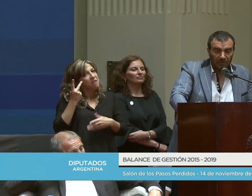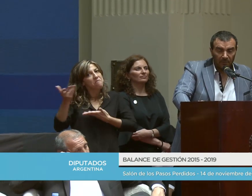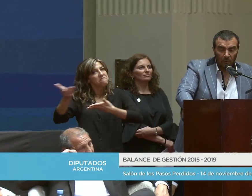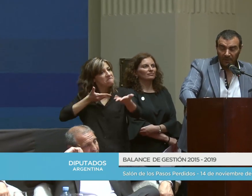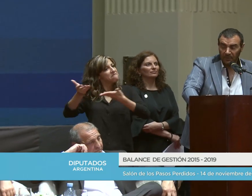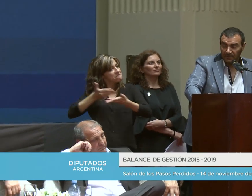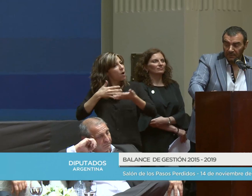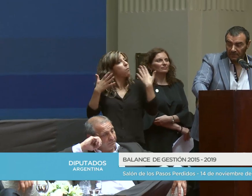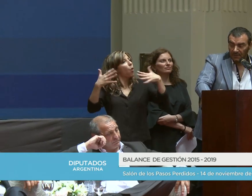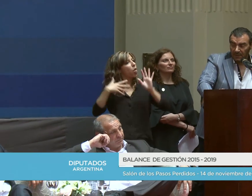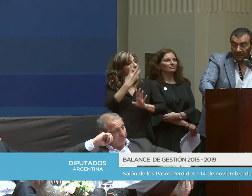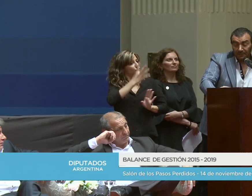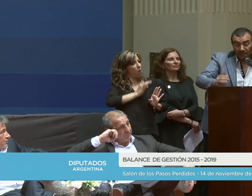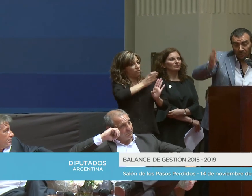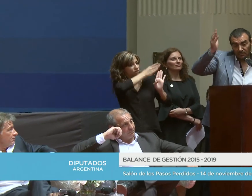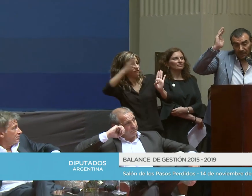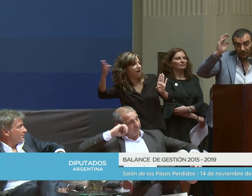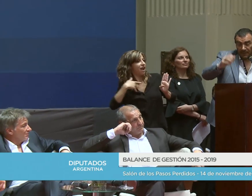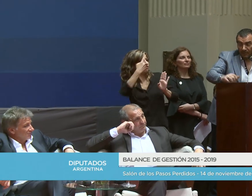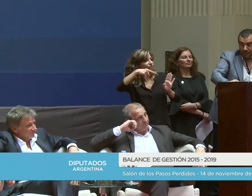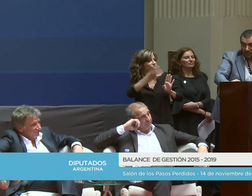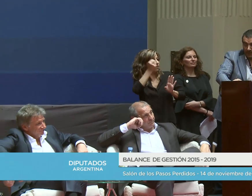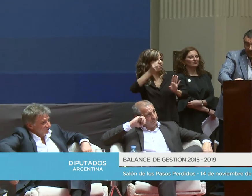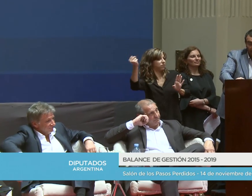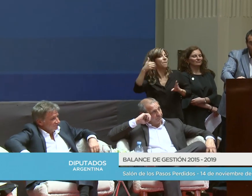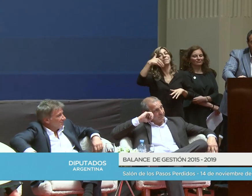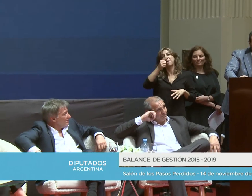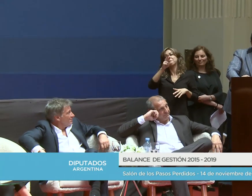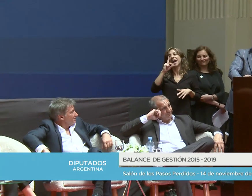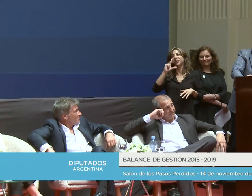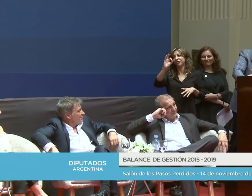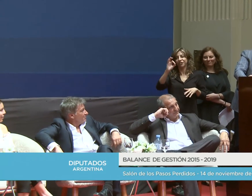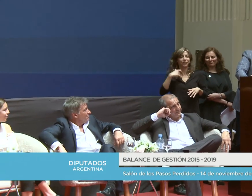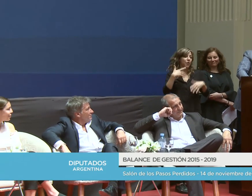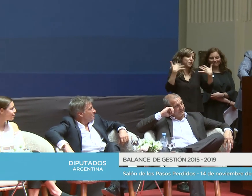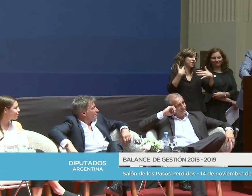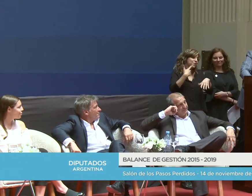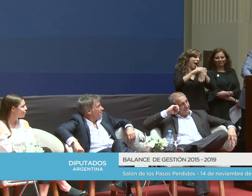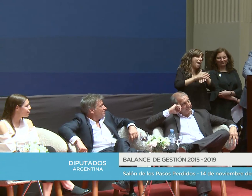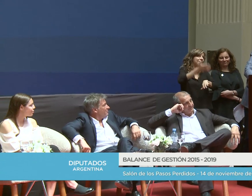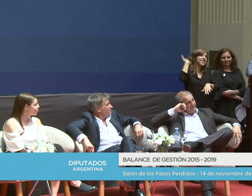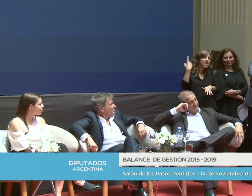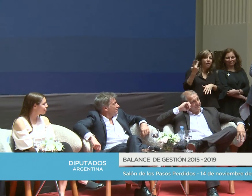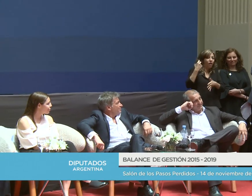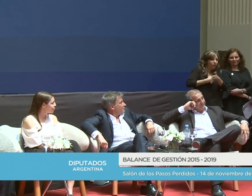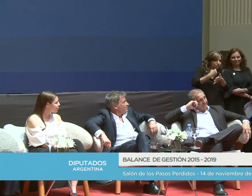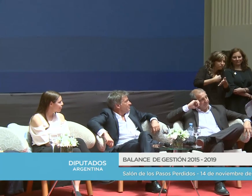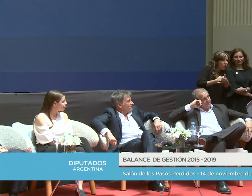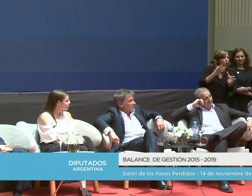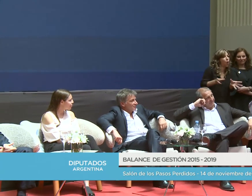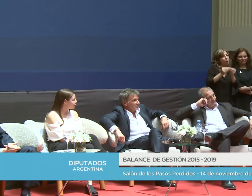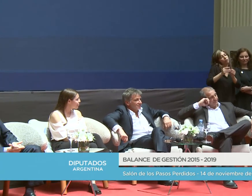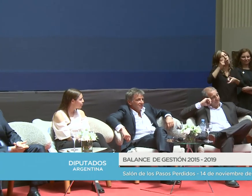fuimos recorriendo estos 4 años. Y Marcio, un viejo amigo, compañero, militante, con mucha experiencia. Y